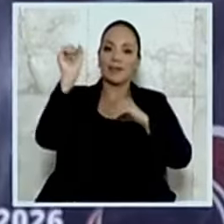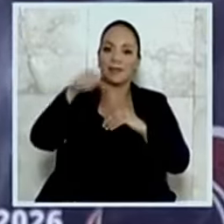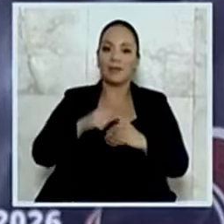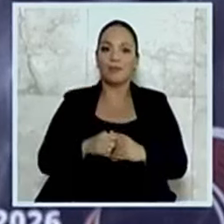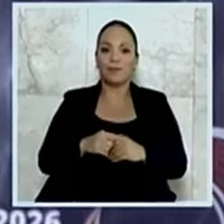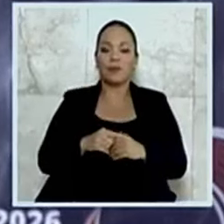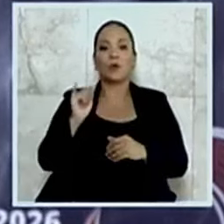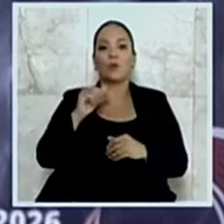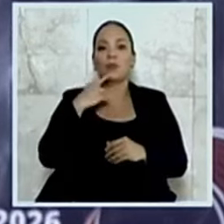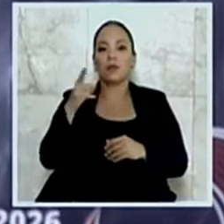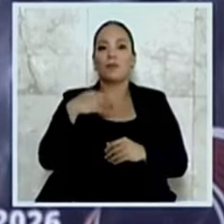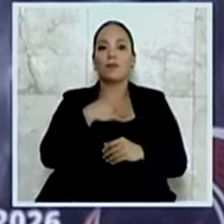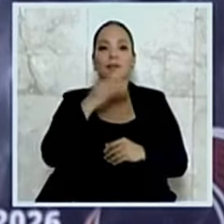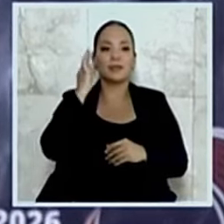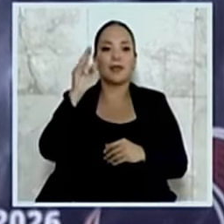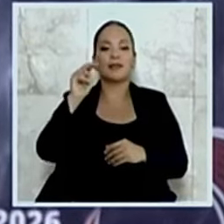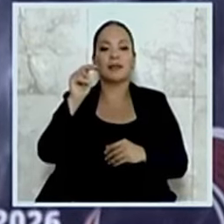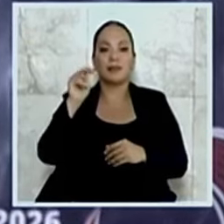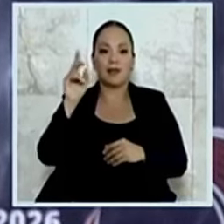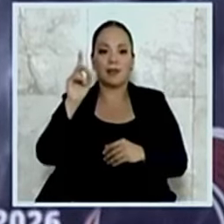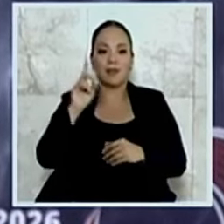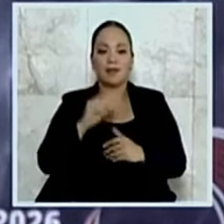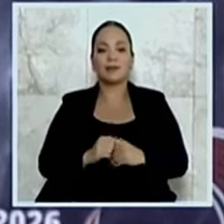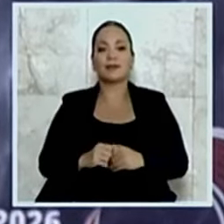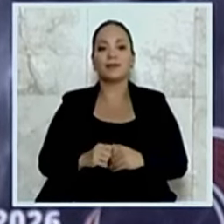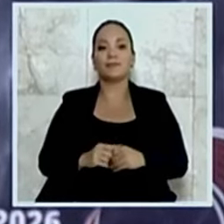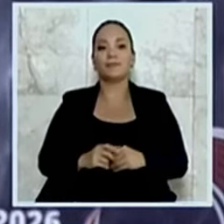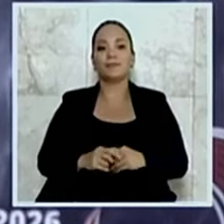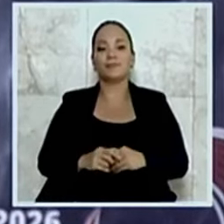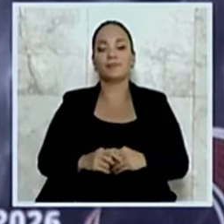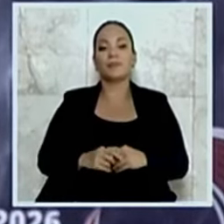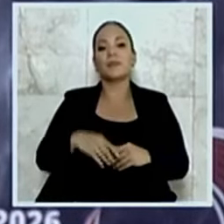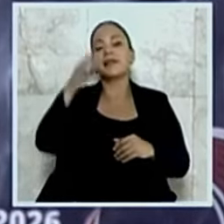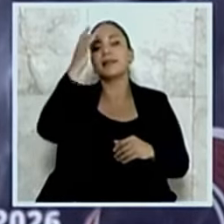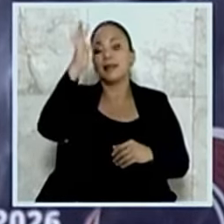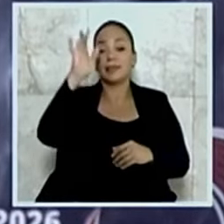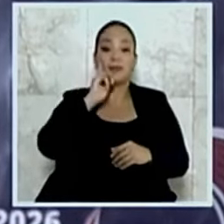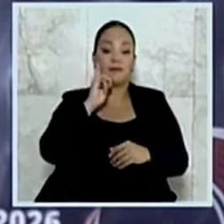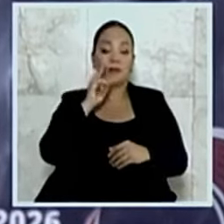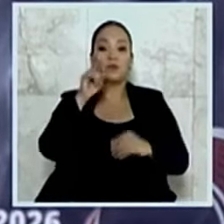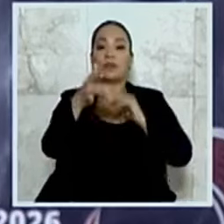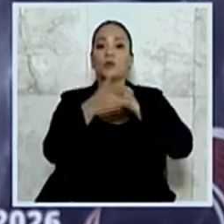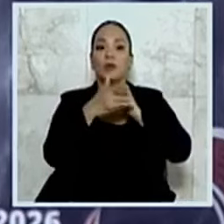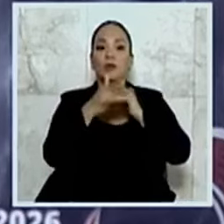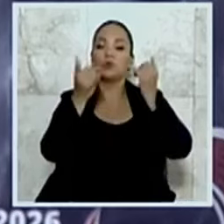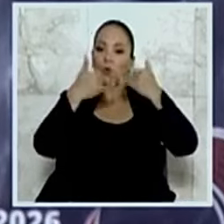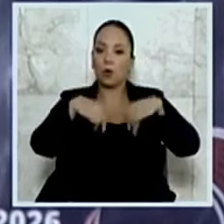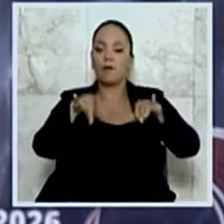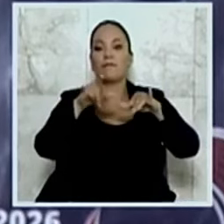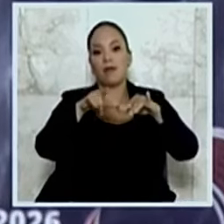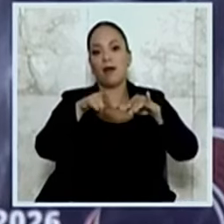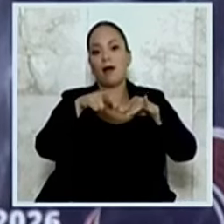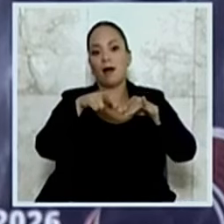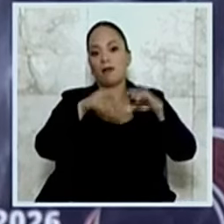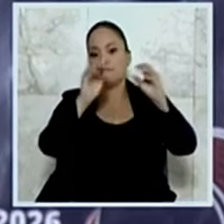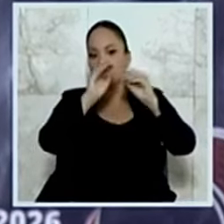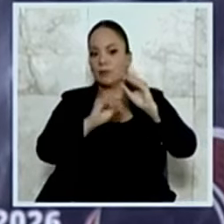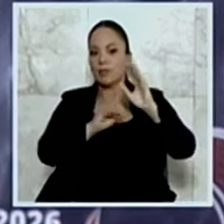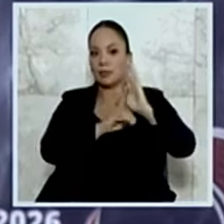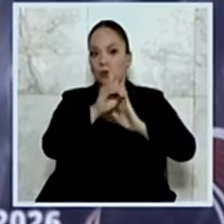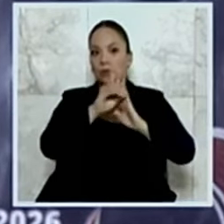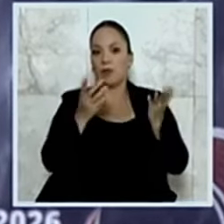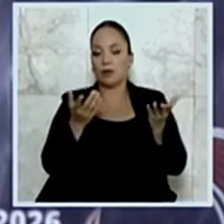nadie se escapa de venir a rendir cuentas. Dele, doña Paula. Hola, sí, buenas tardes. Como bien lo decía la